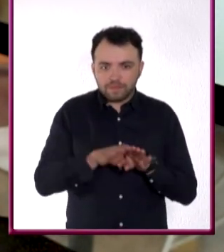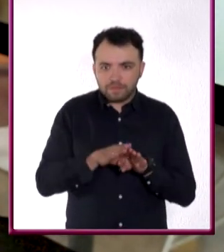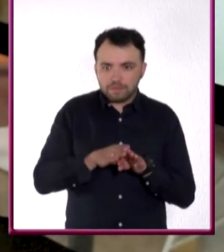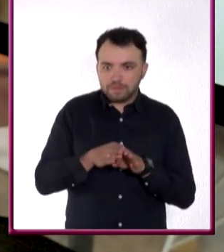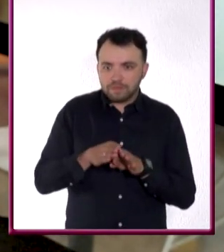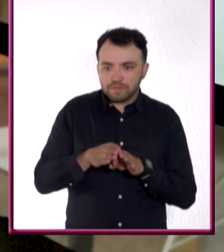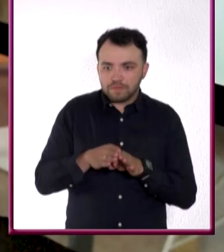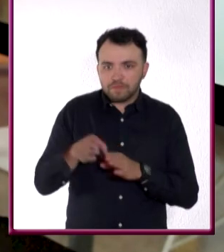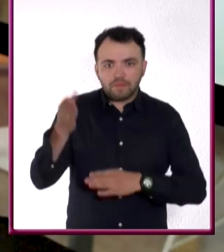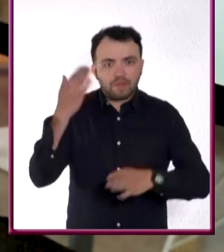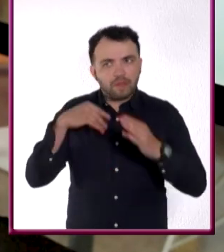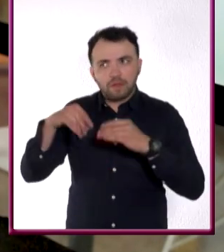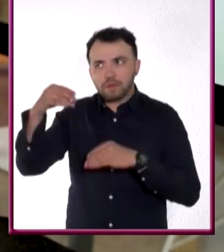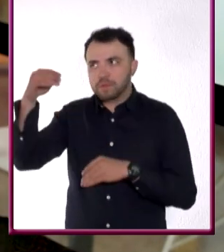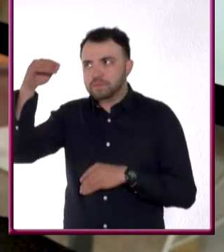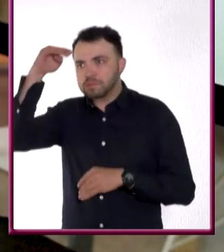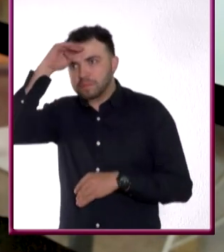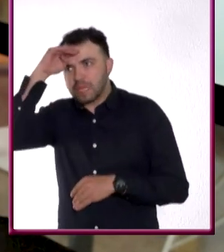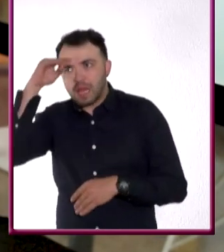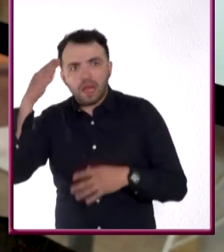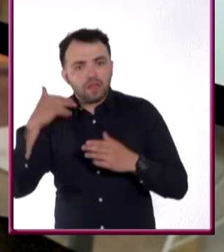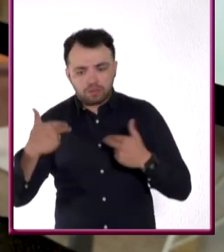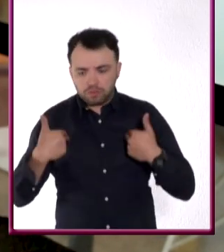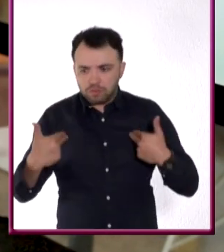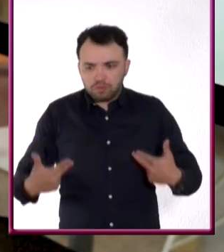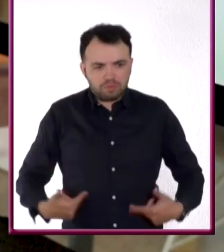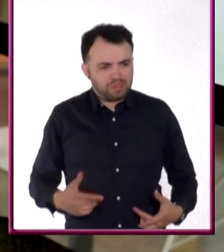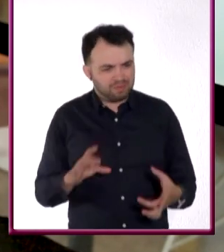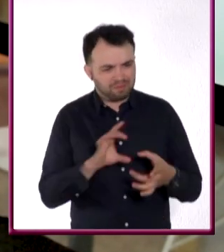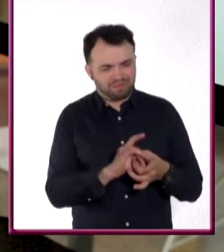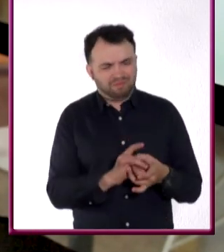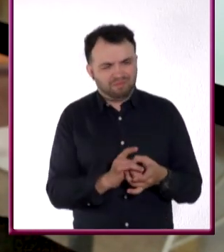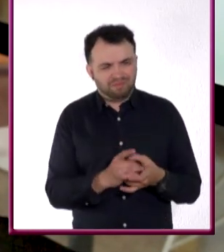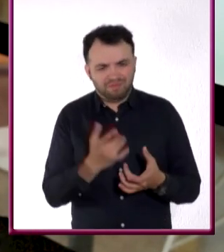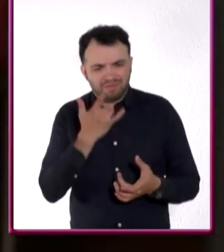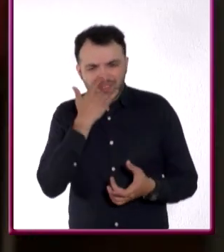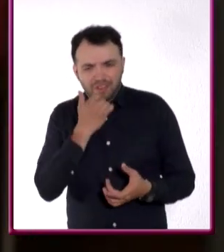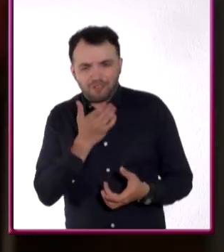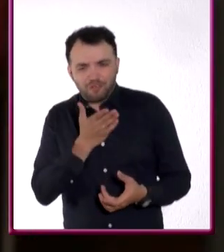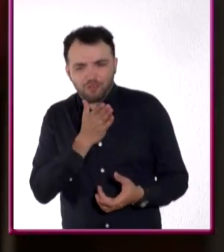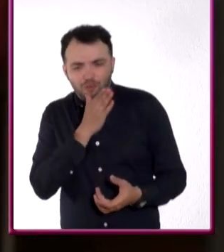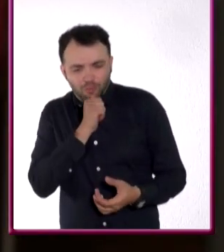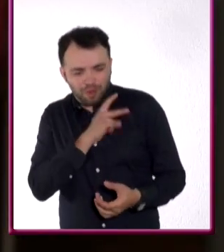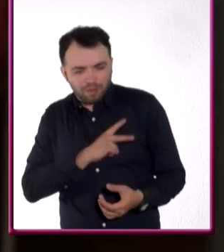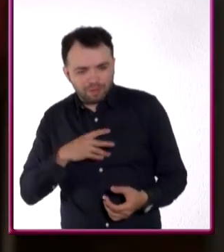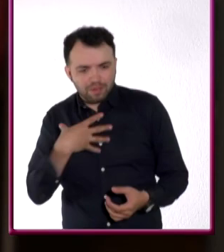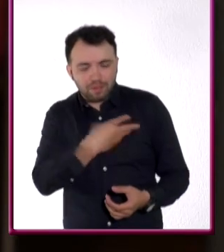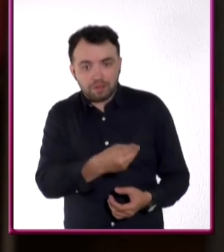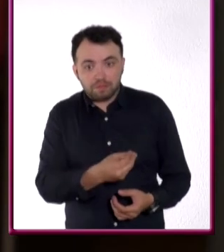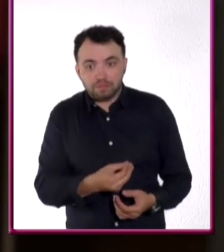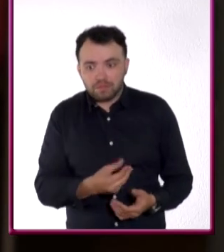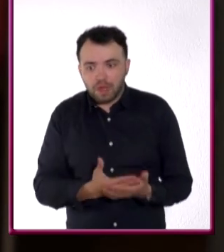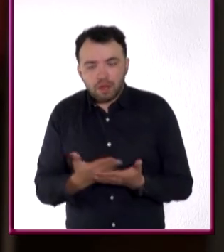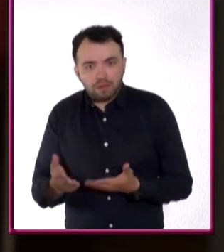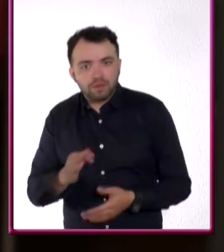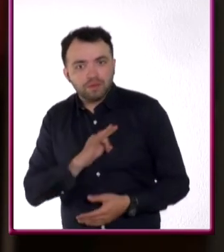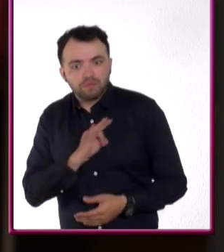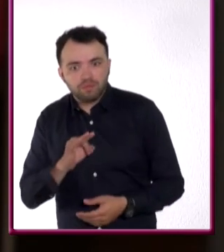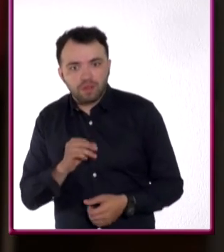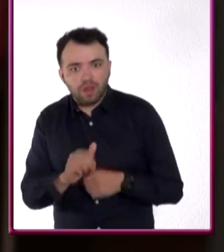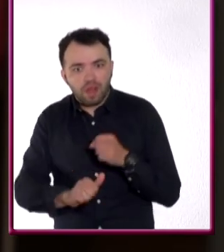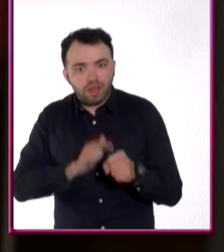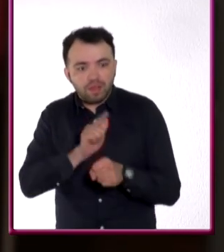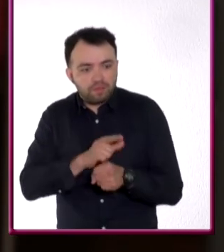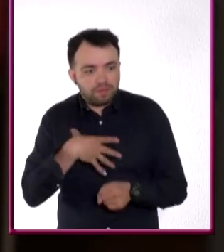realmente no tenía nada que ver con los humanos, de repente ya nos puede infectar, como es este caso. ¿Y qué piensas tú que